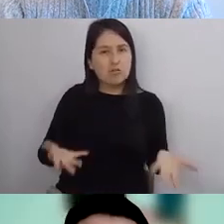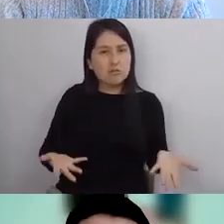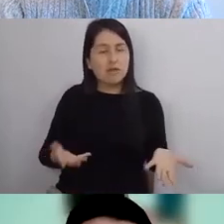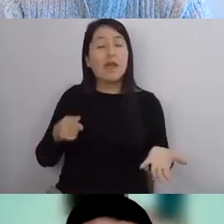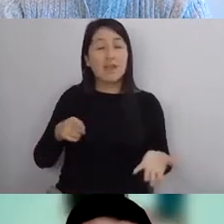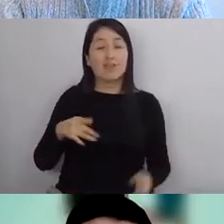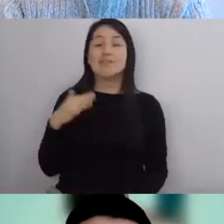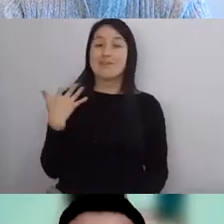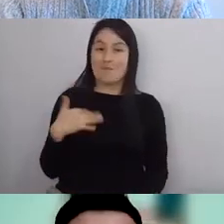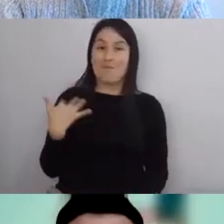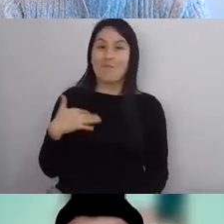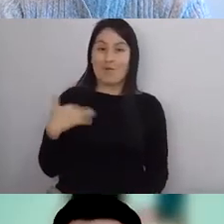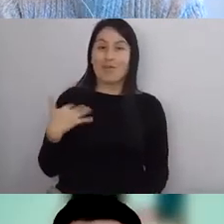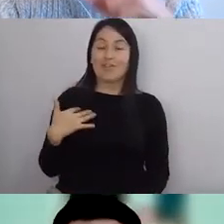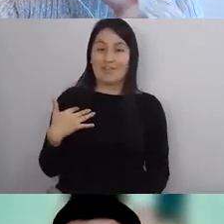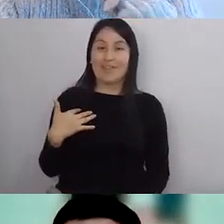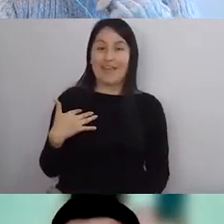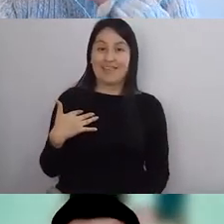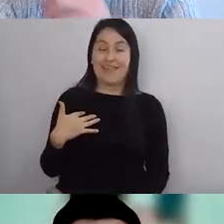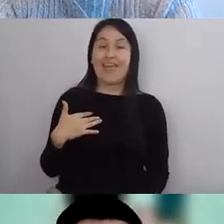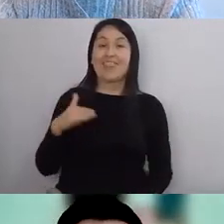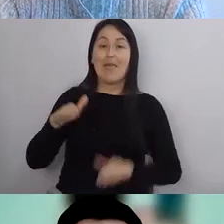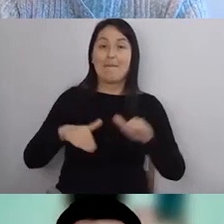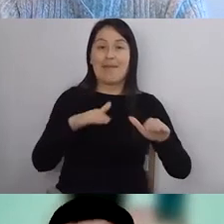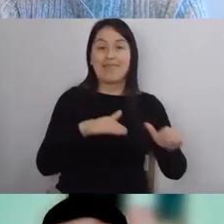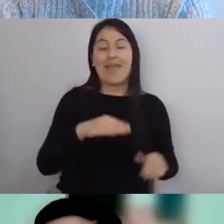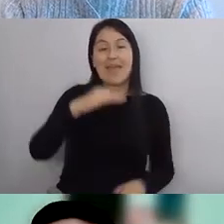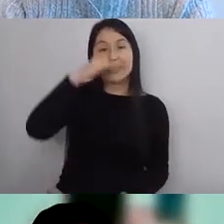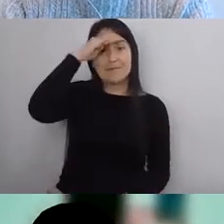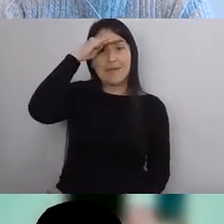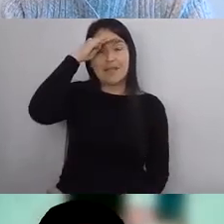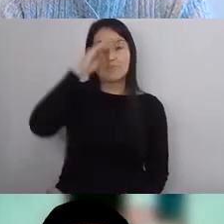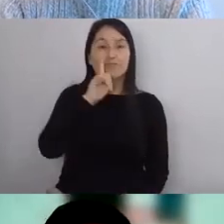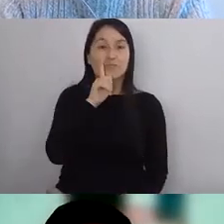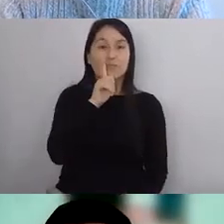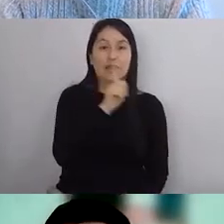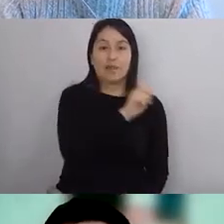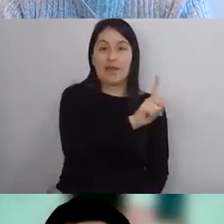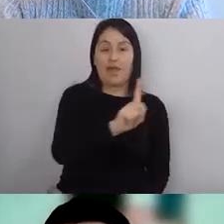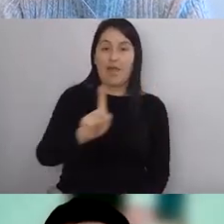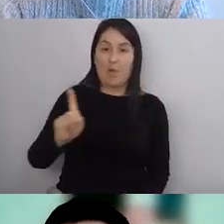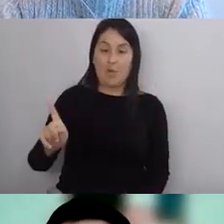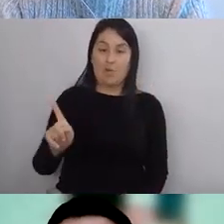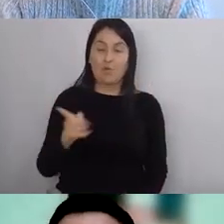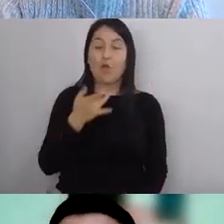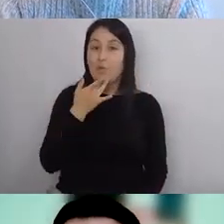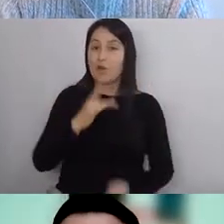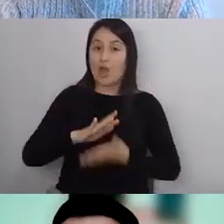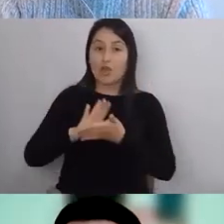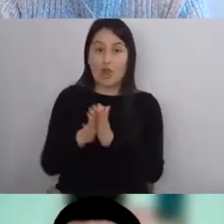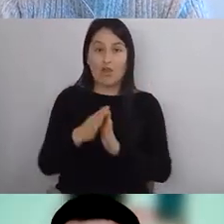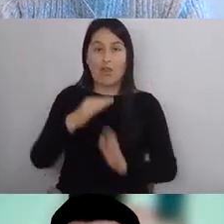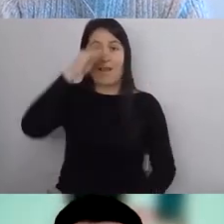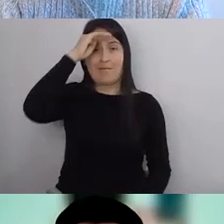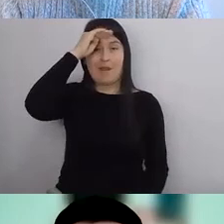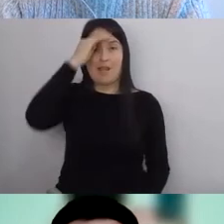fundamental en base a las experiencias que va teniendo cada uno, porque todas las experiencias, en base a cómo nos vamos